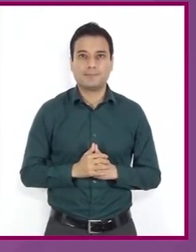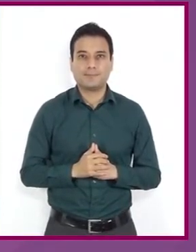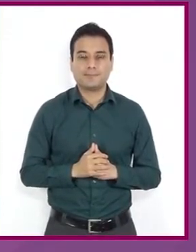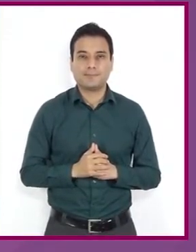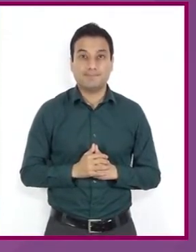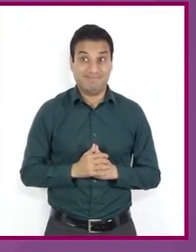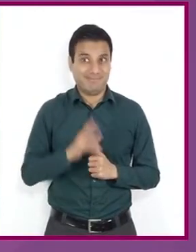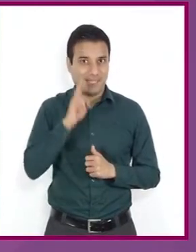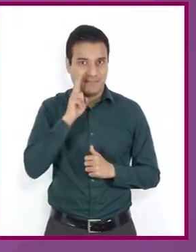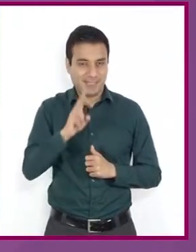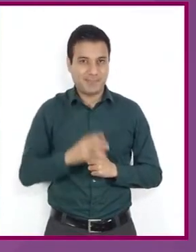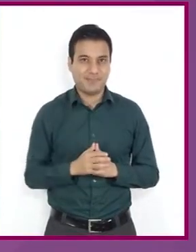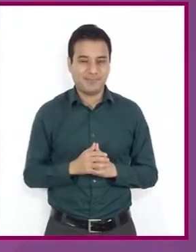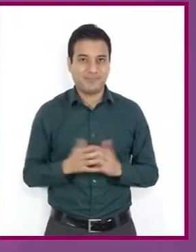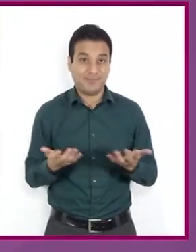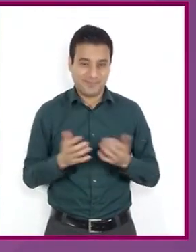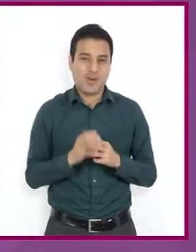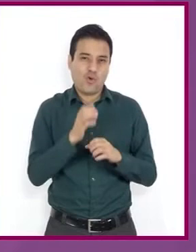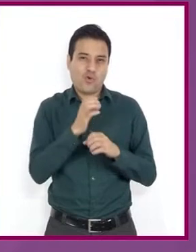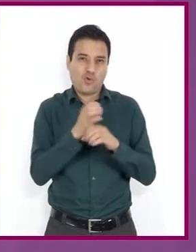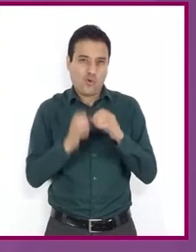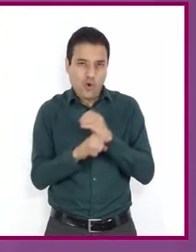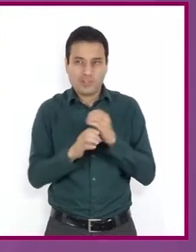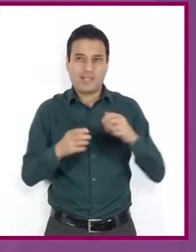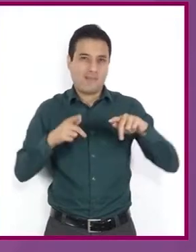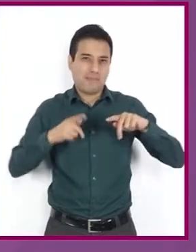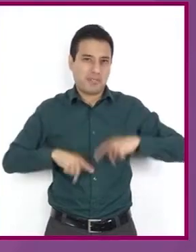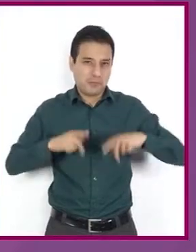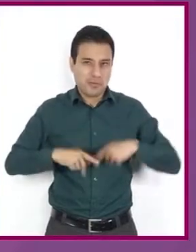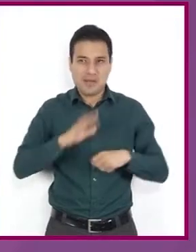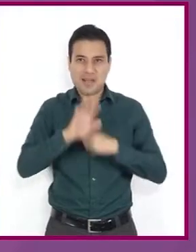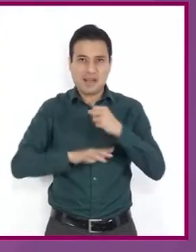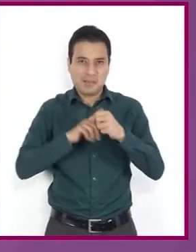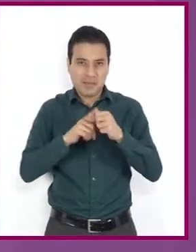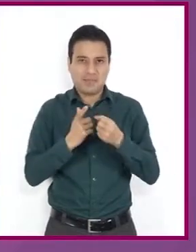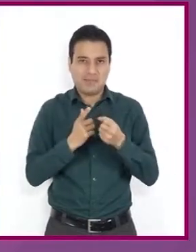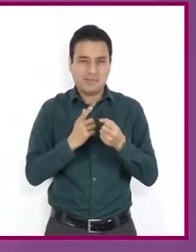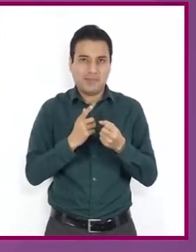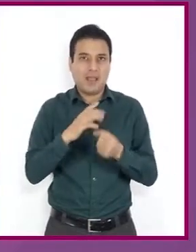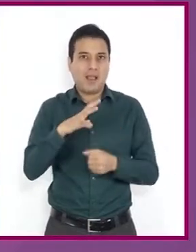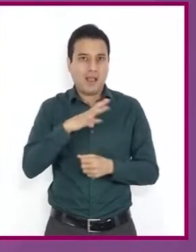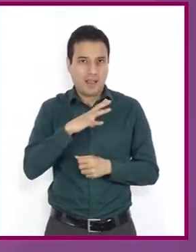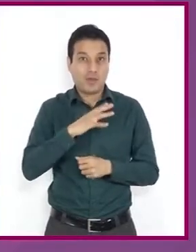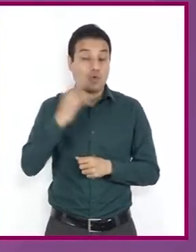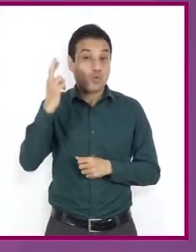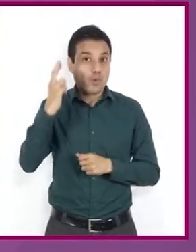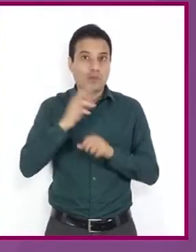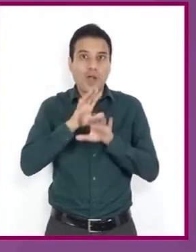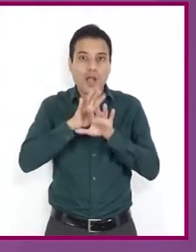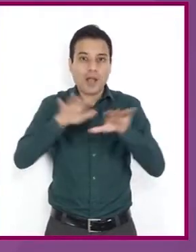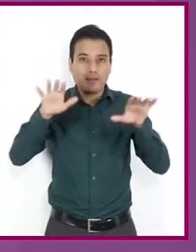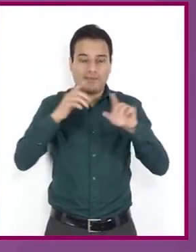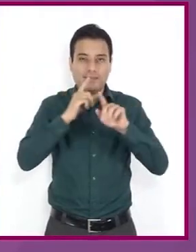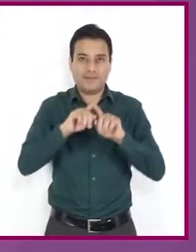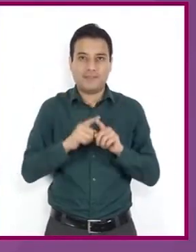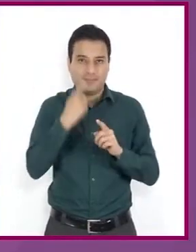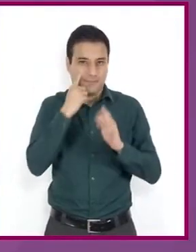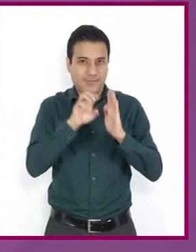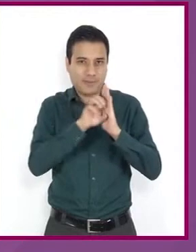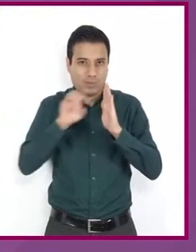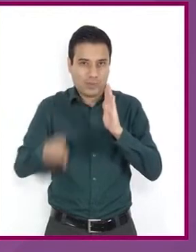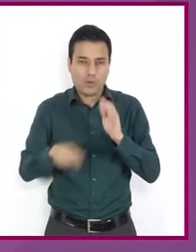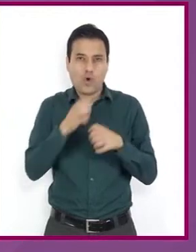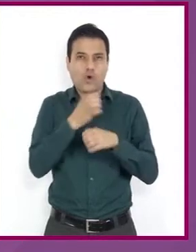Como hemos observado, cada objeto o ser vivo emitimos una onda diferente. Por ejemplo, los aparatos que emiten